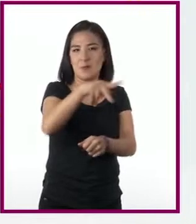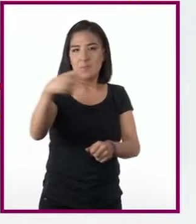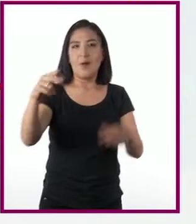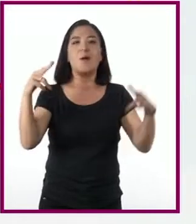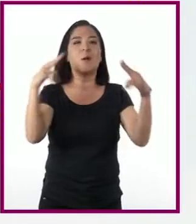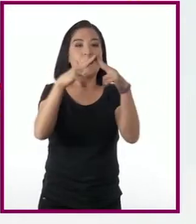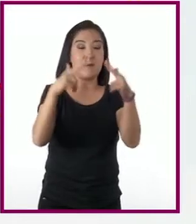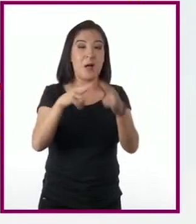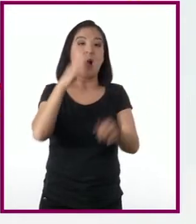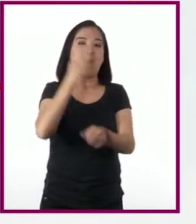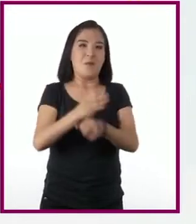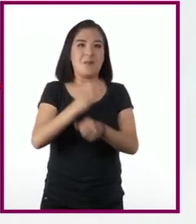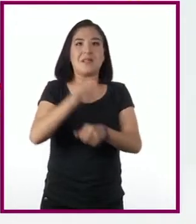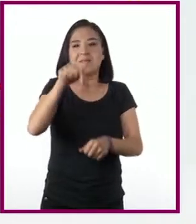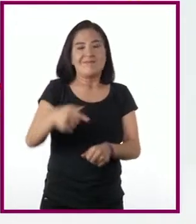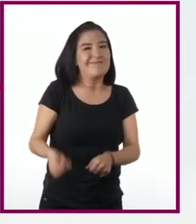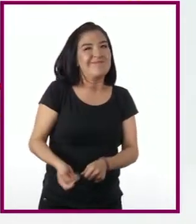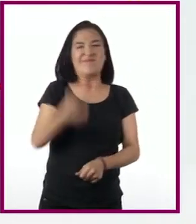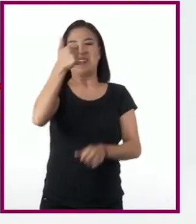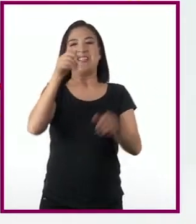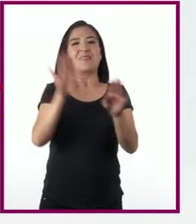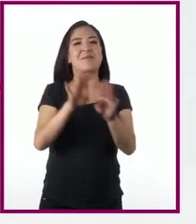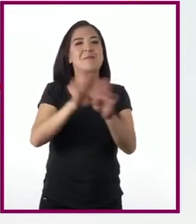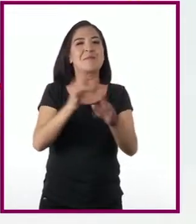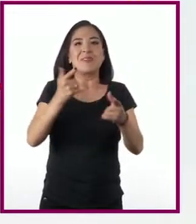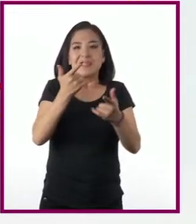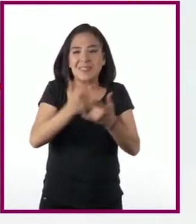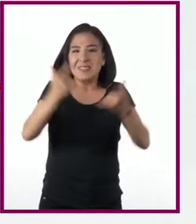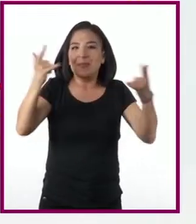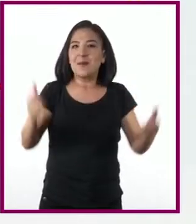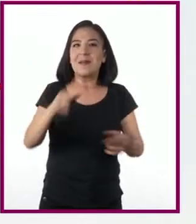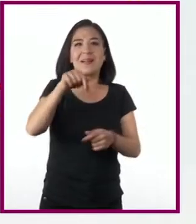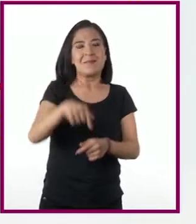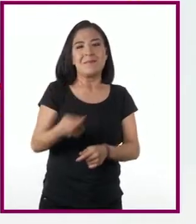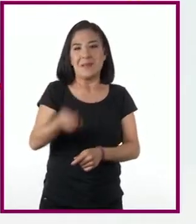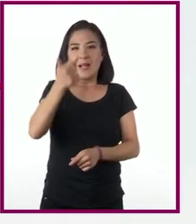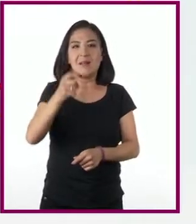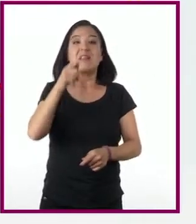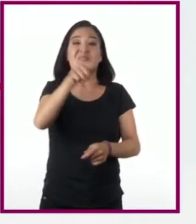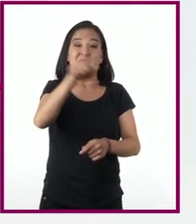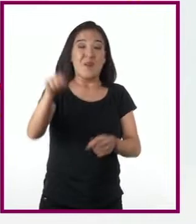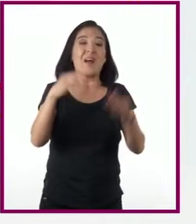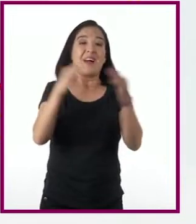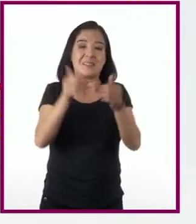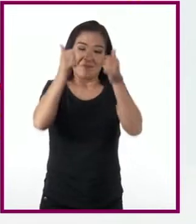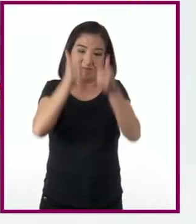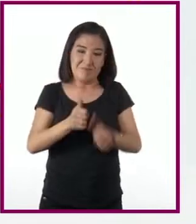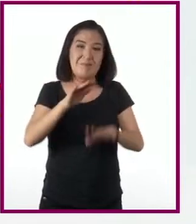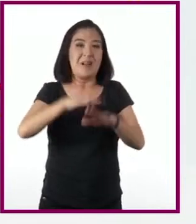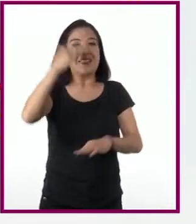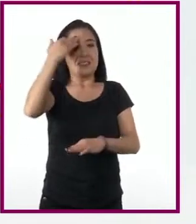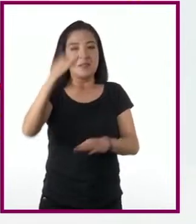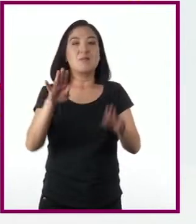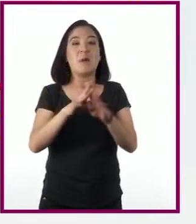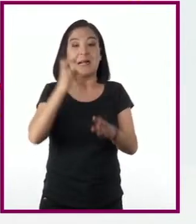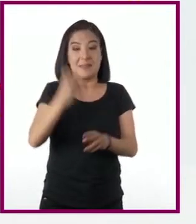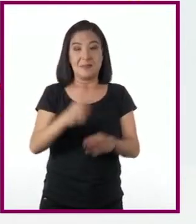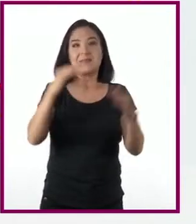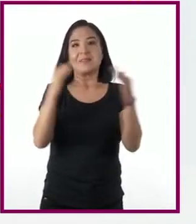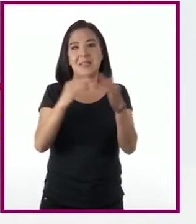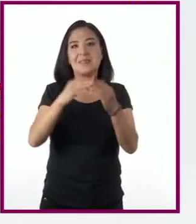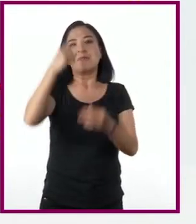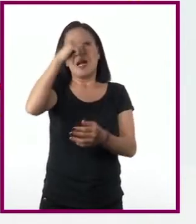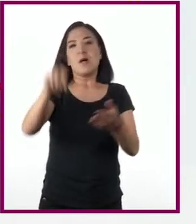que están viviendo un hecho histórico. Todos pasan mayor tiempo en casa y en estas circunstancias. Su casa es el lugar perfecto